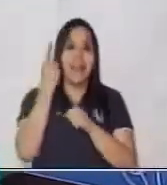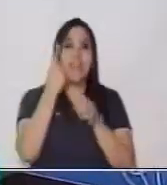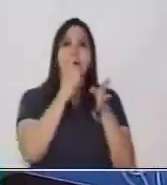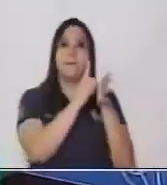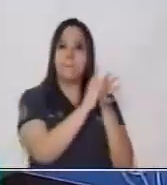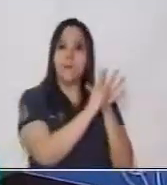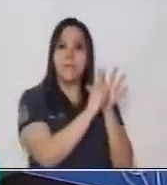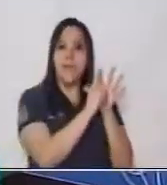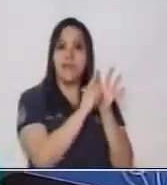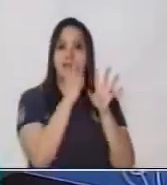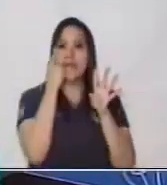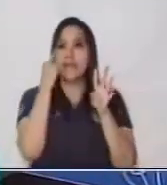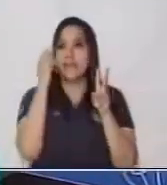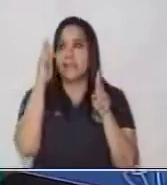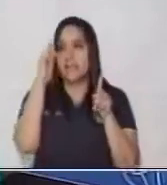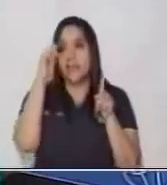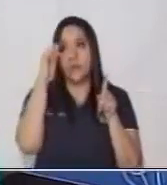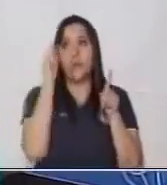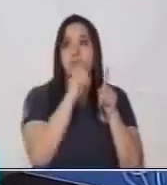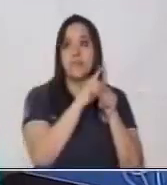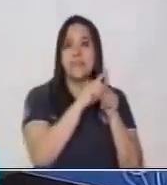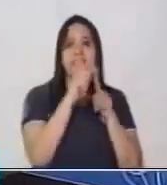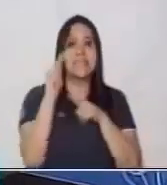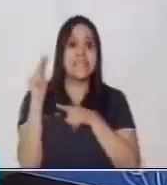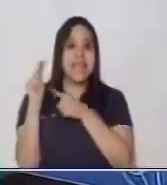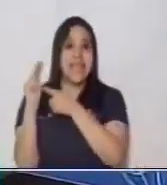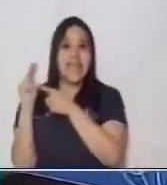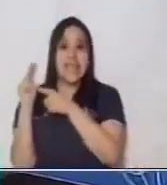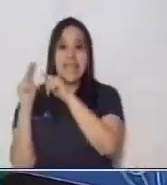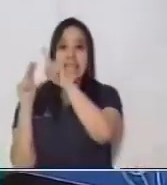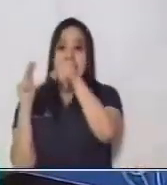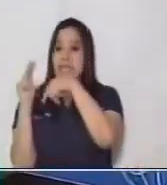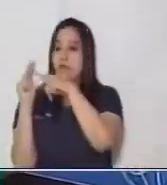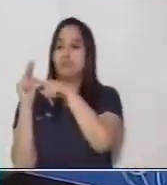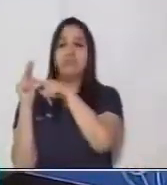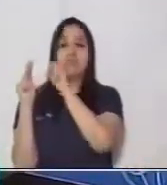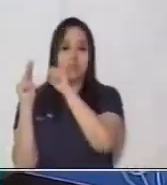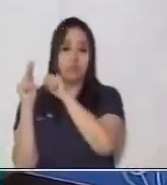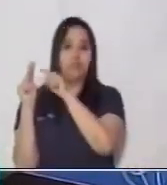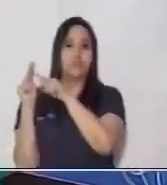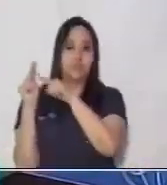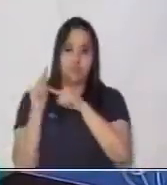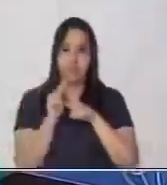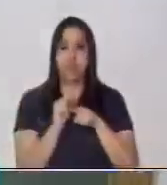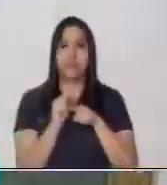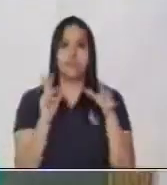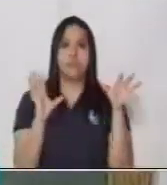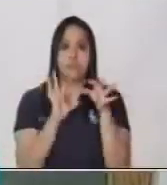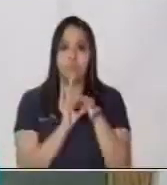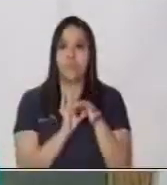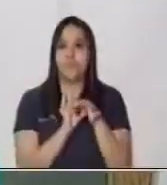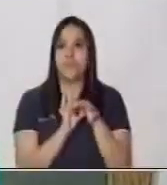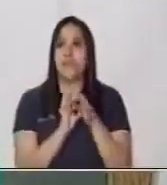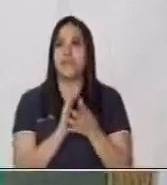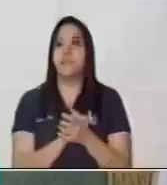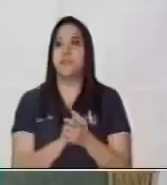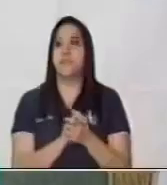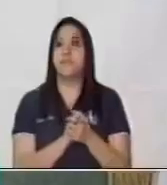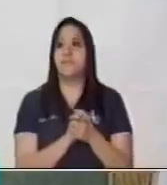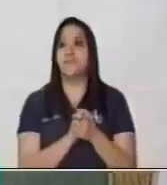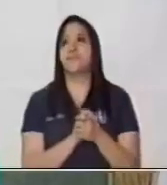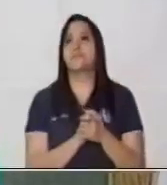nexo. Entonces, I y ni. Y aquí está esta conjunción. Miremos,